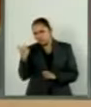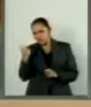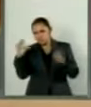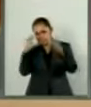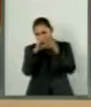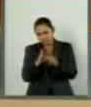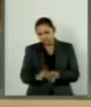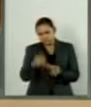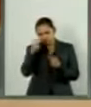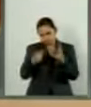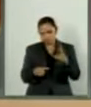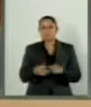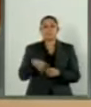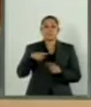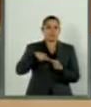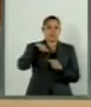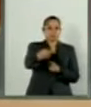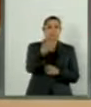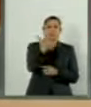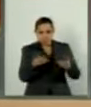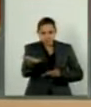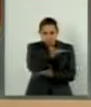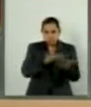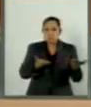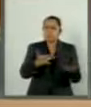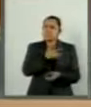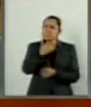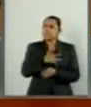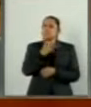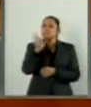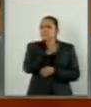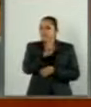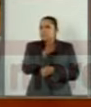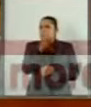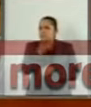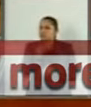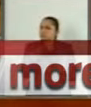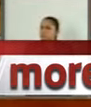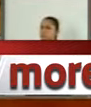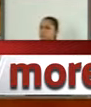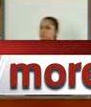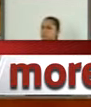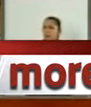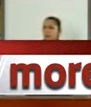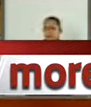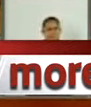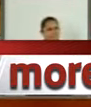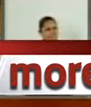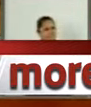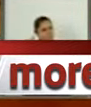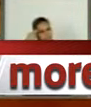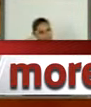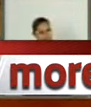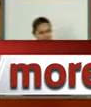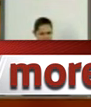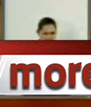La contienda electoral del próximo 5 de junio puede cambiar de manera sustancial el mapa político del